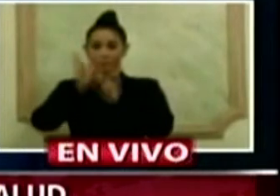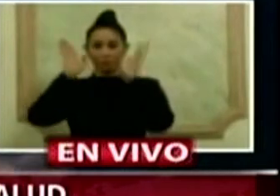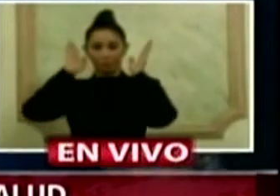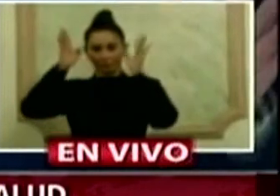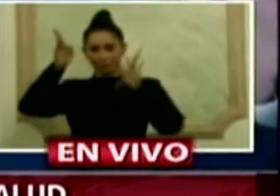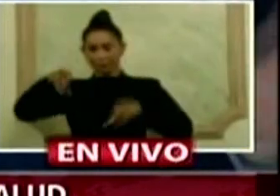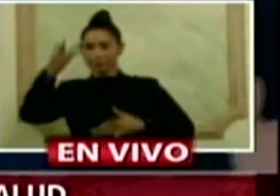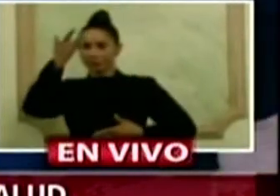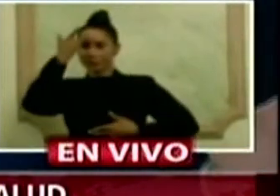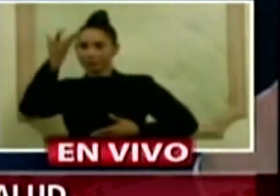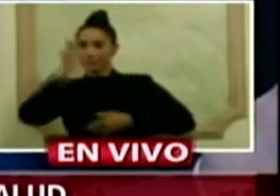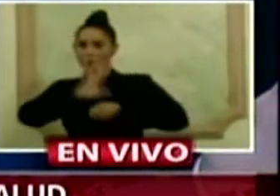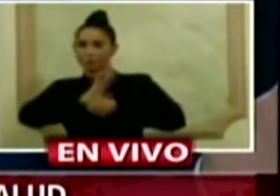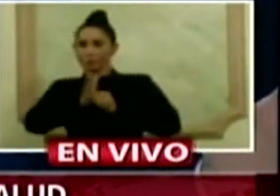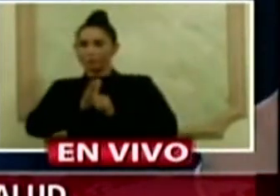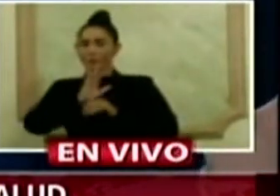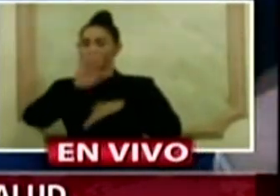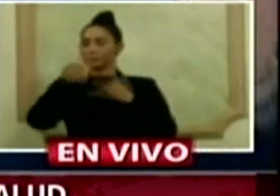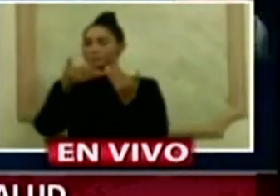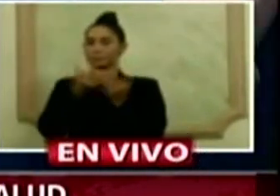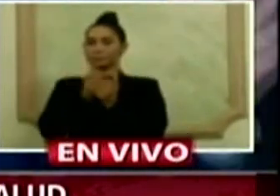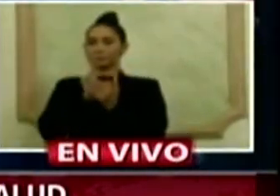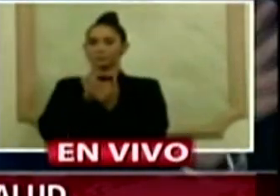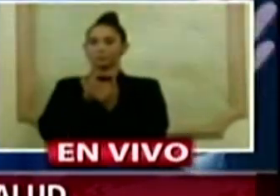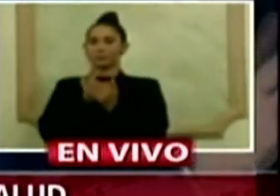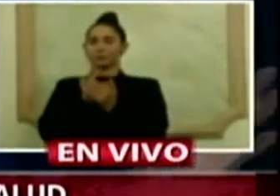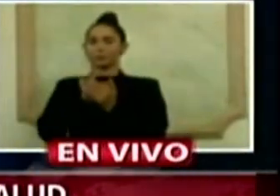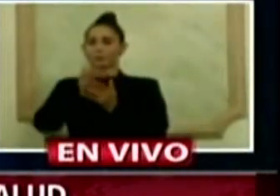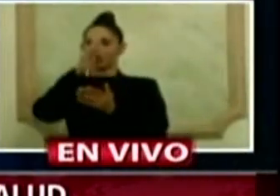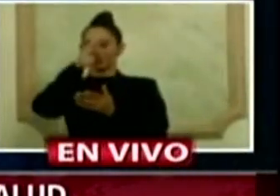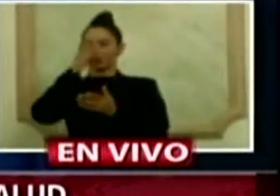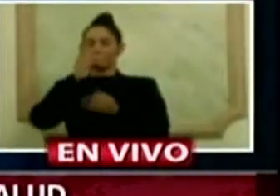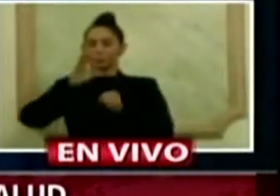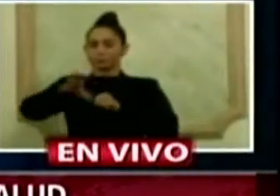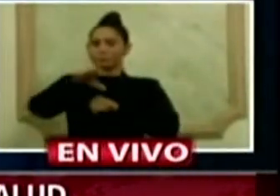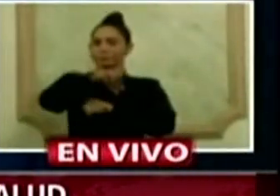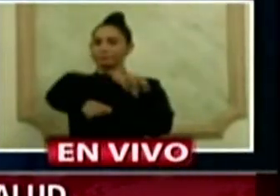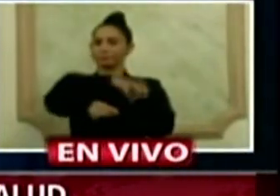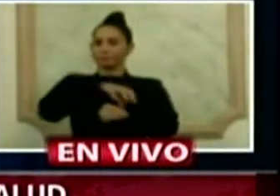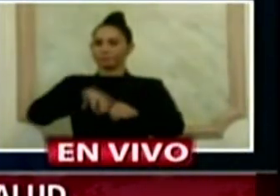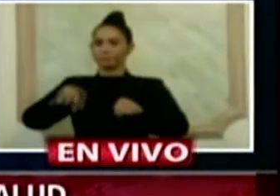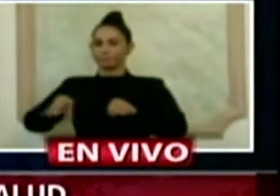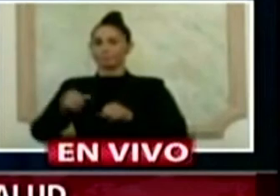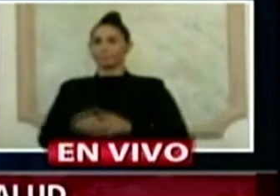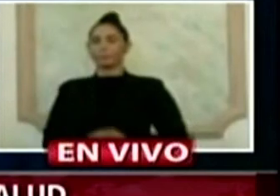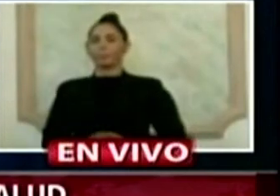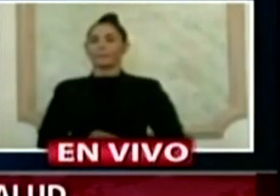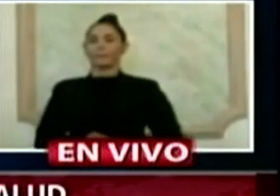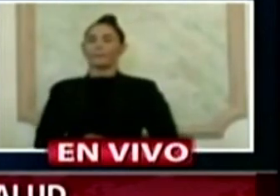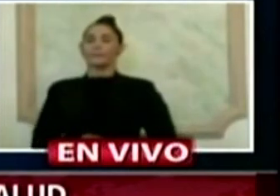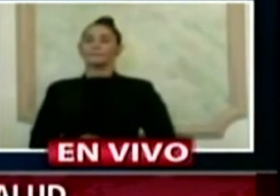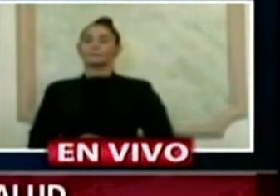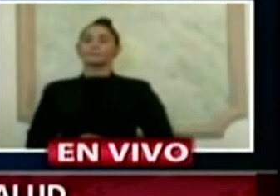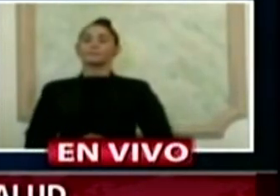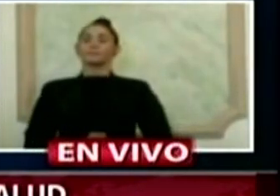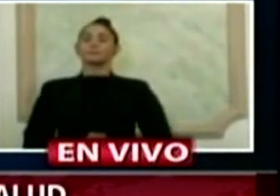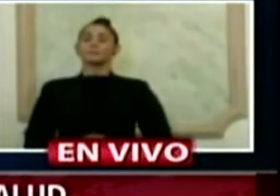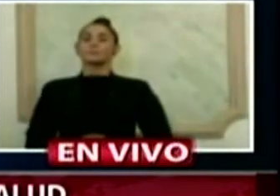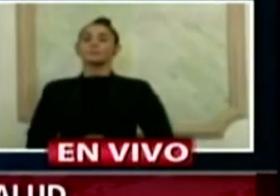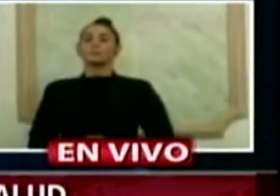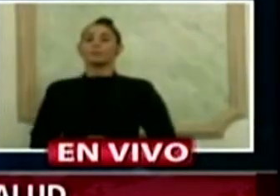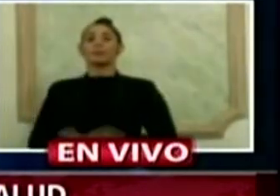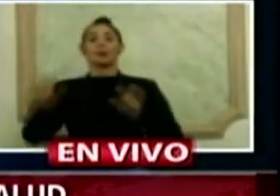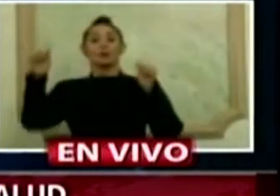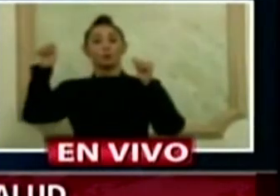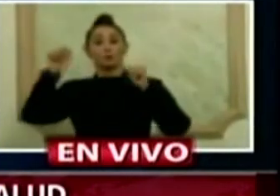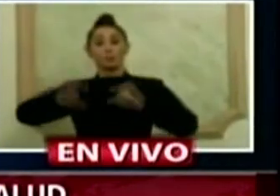Y si todo el país, si todos nos acompañan, les puedo garantizar que